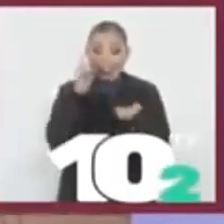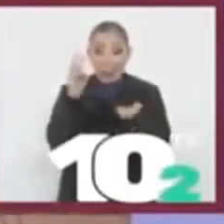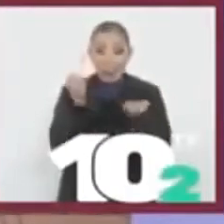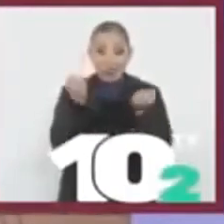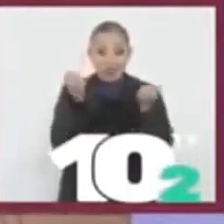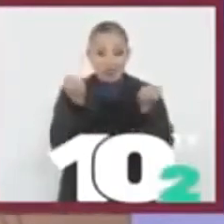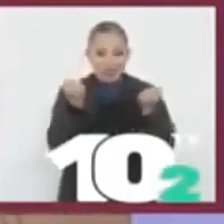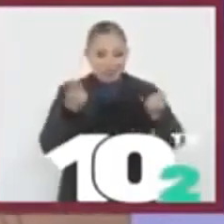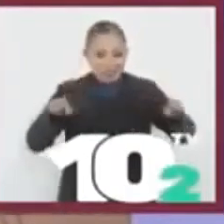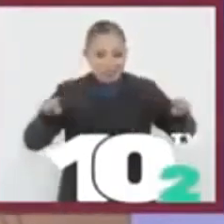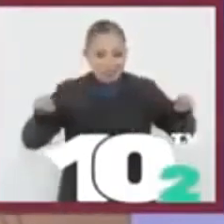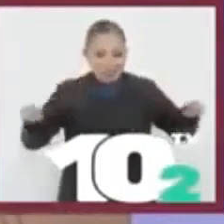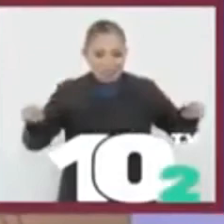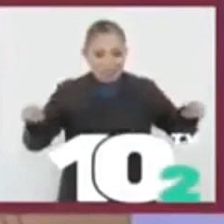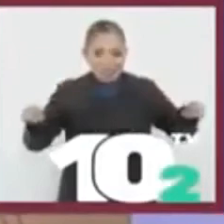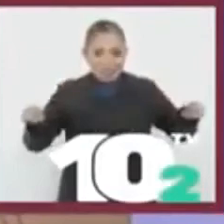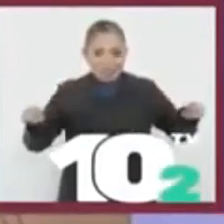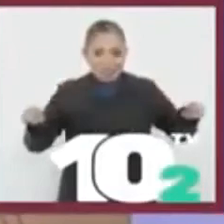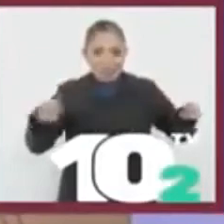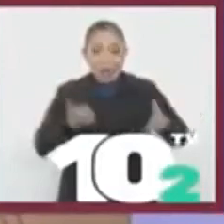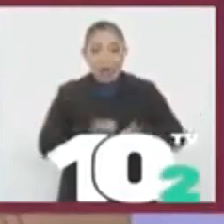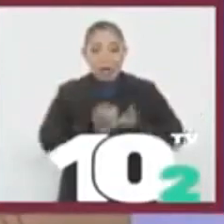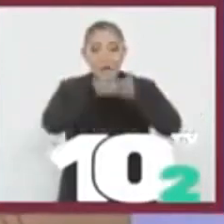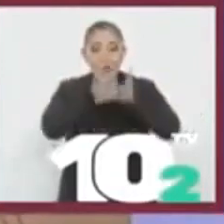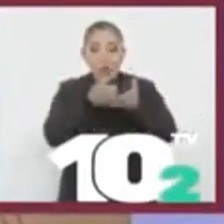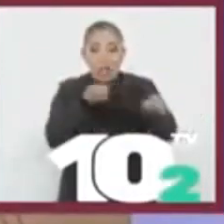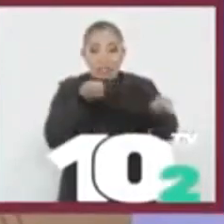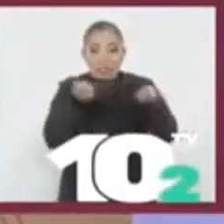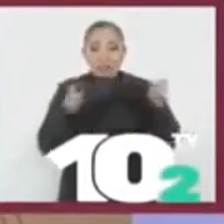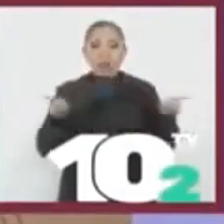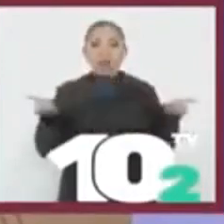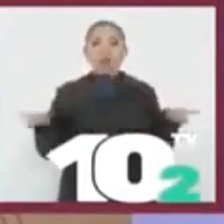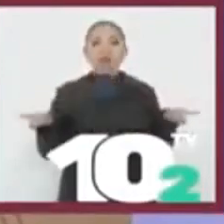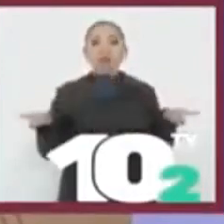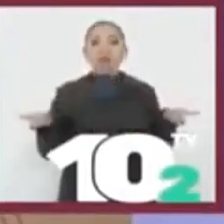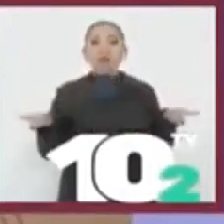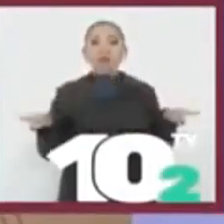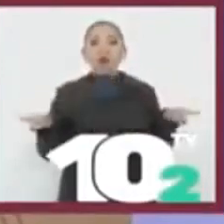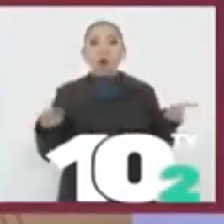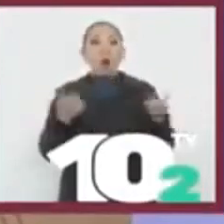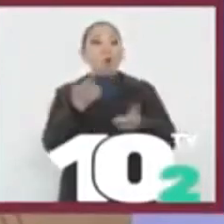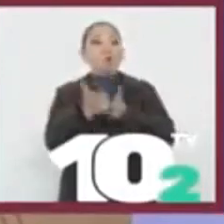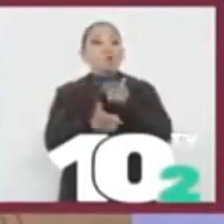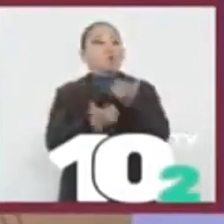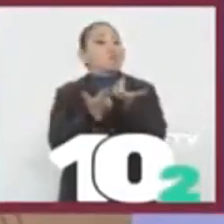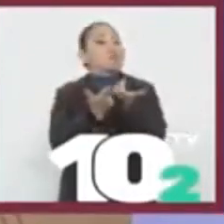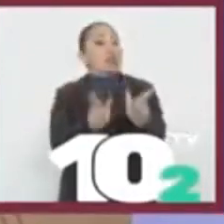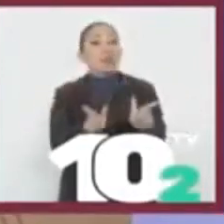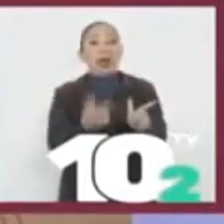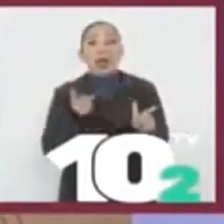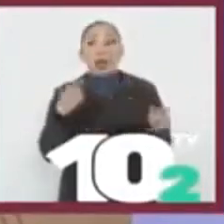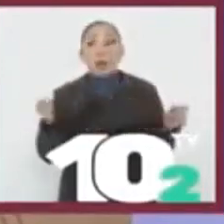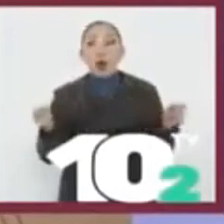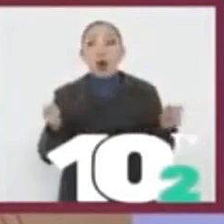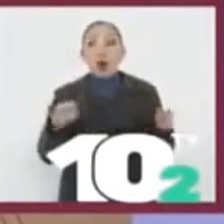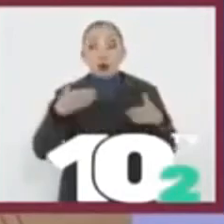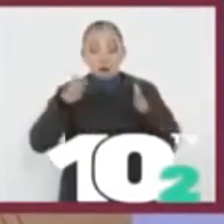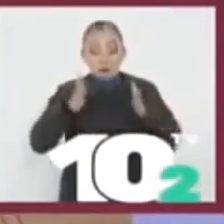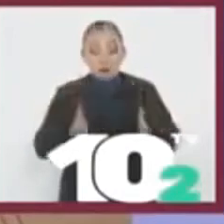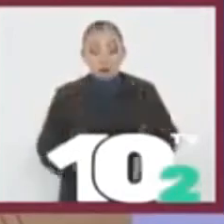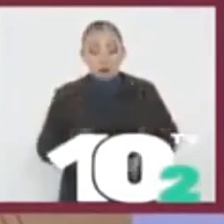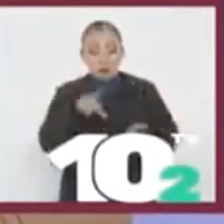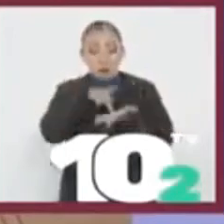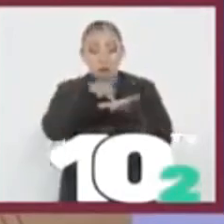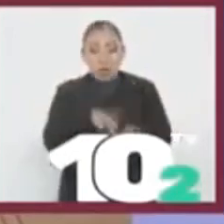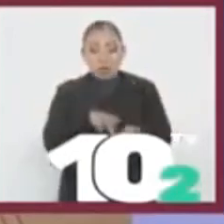ejerce una fuerza en distintos puntos, que le ayudarán a mantener el equilibrio o moverse libremente, contrarrestando la fuerza